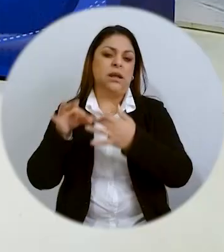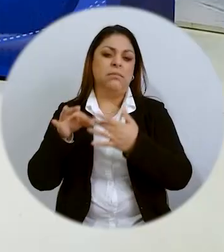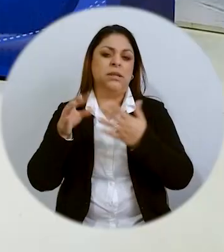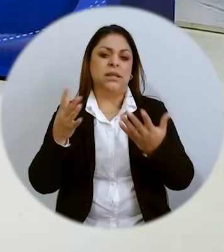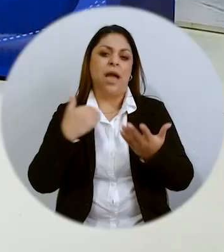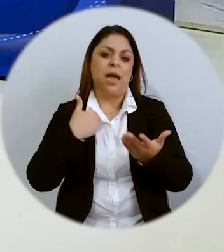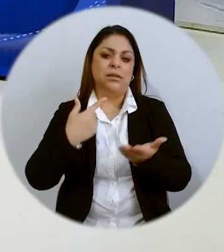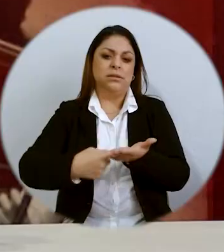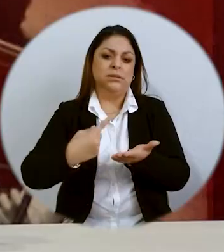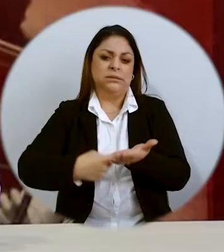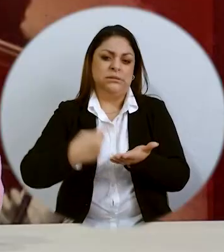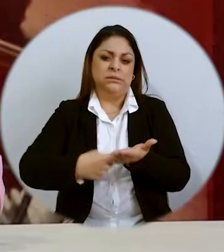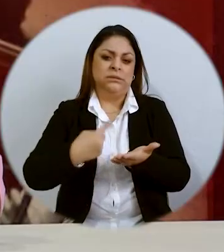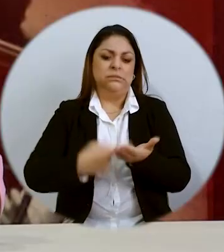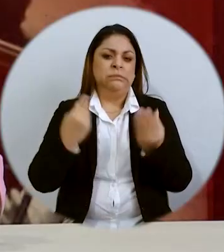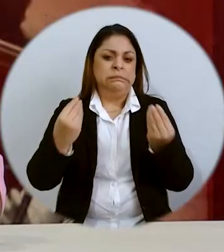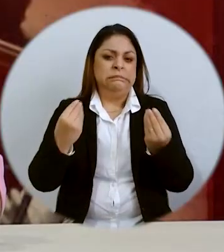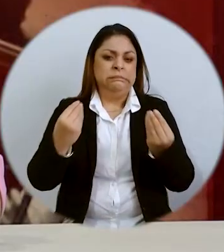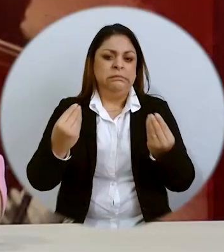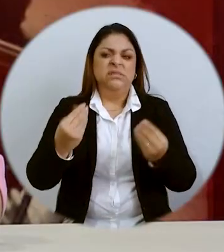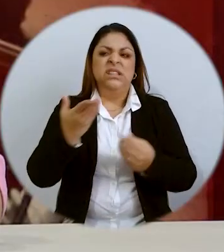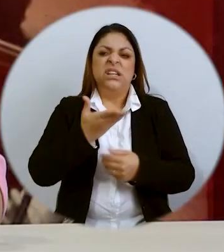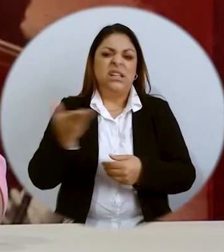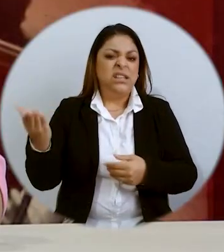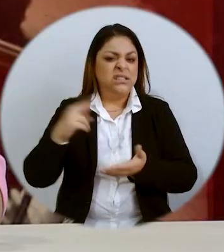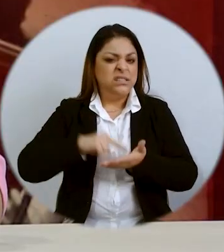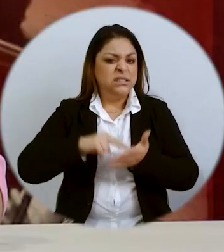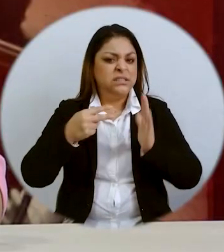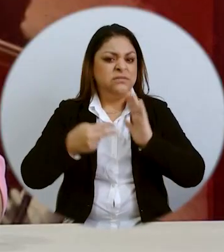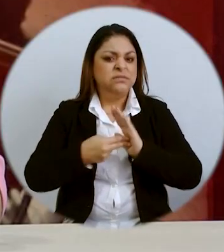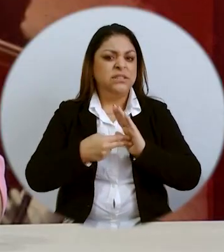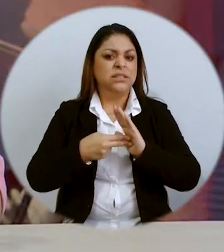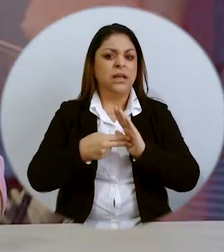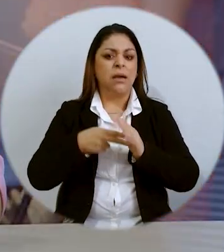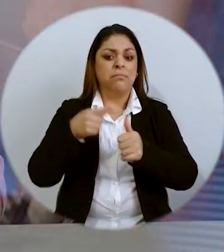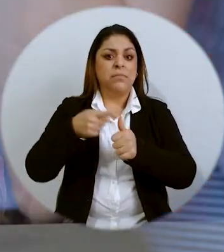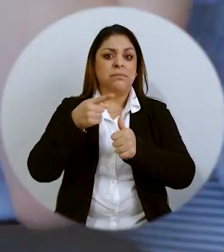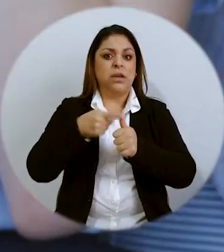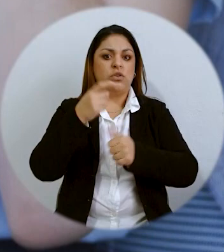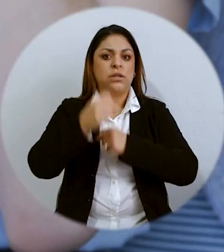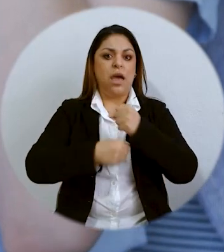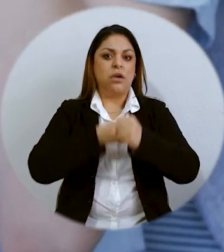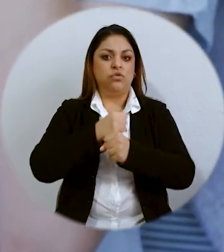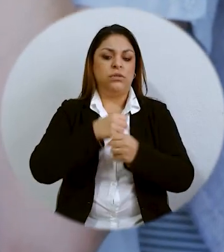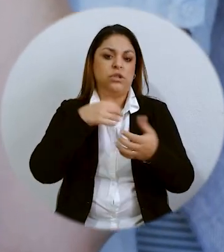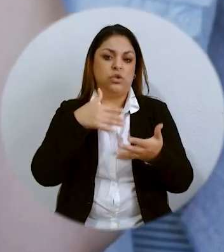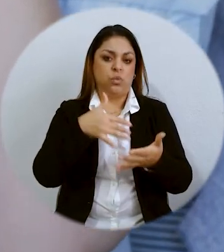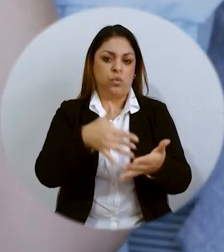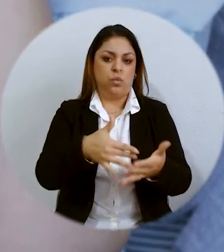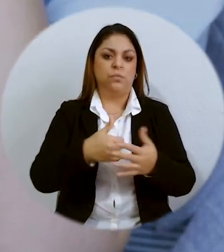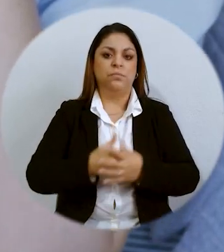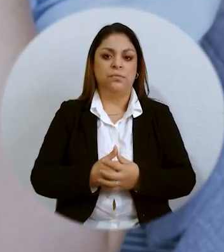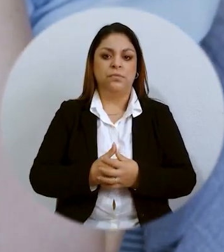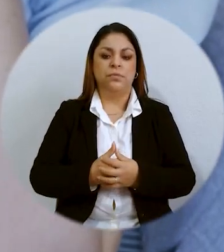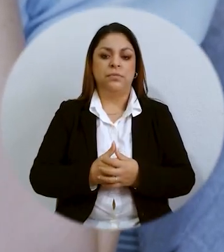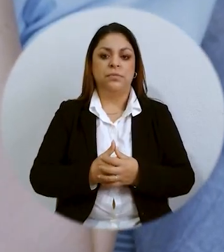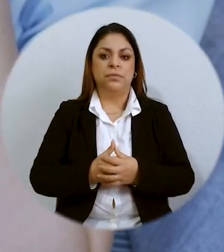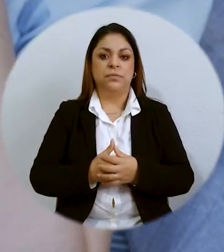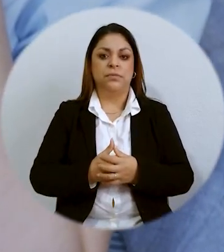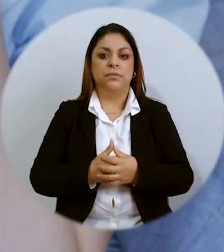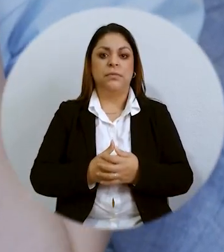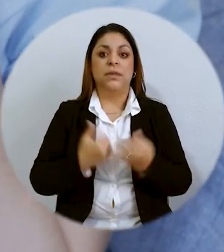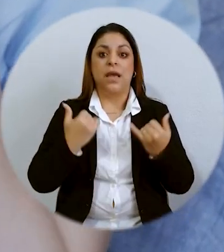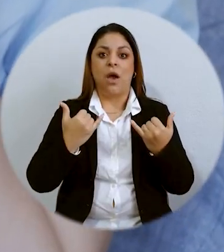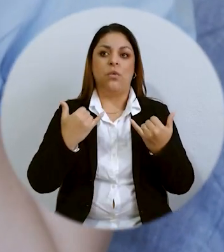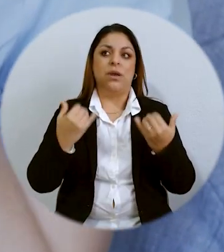ha venido discutiendo mucho qué significa en los primeros años de estudio. Y en esta